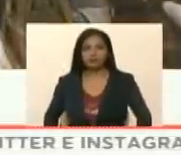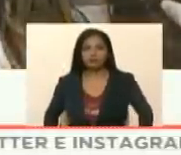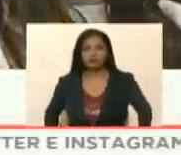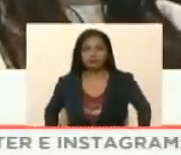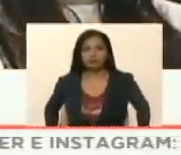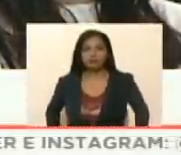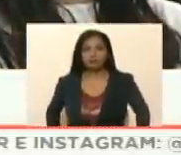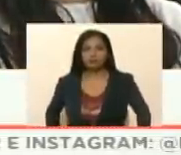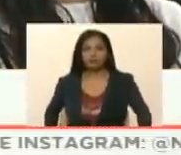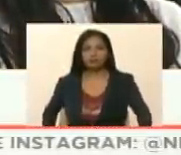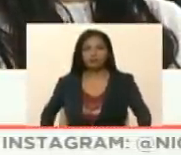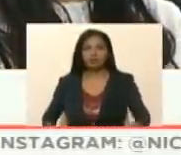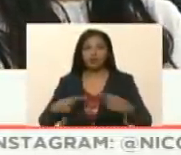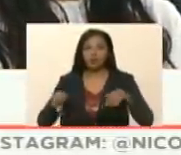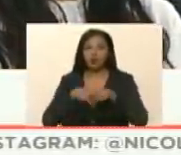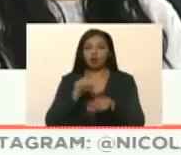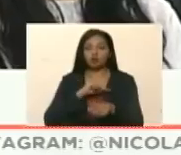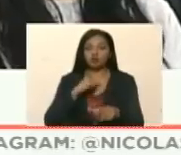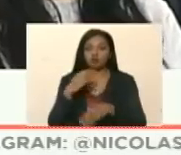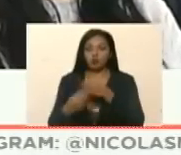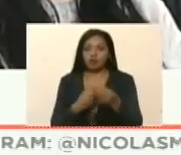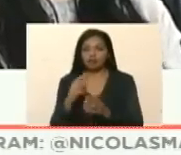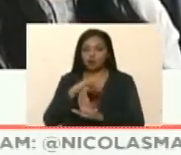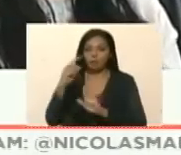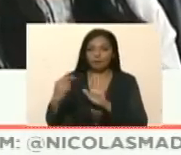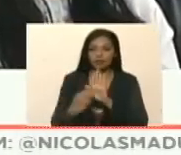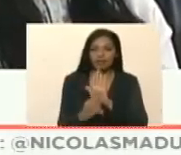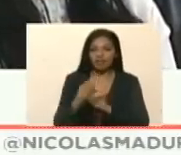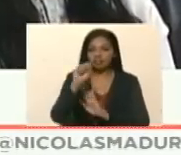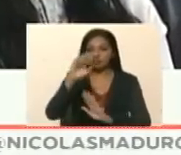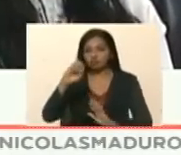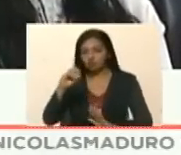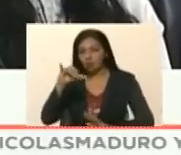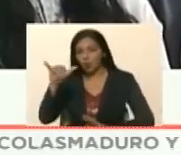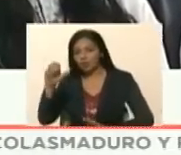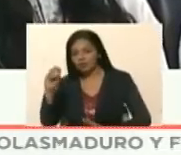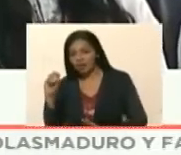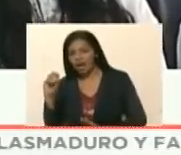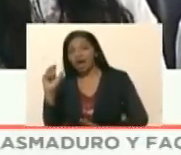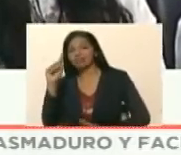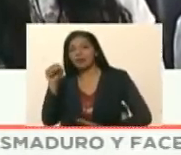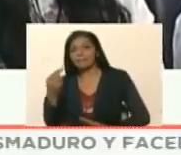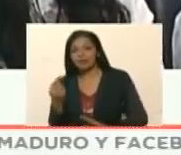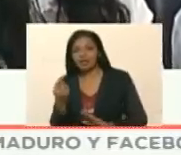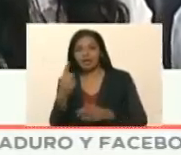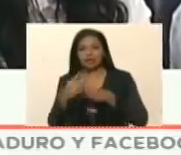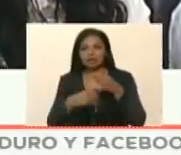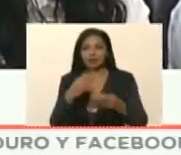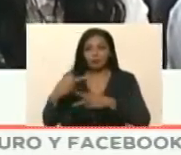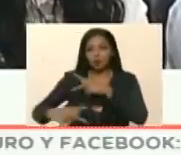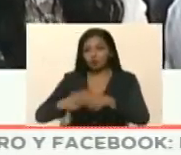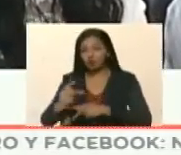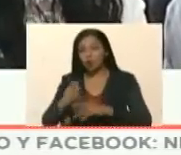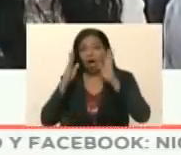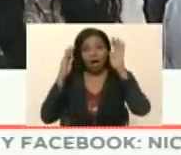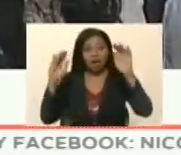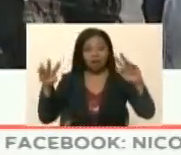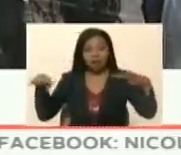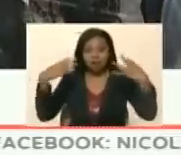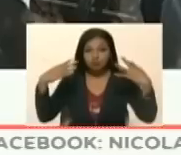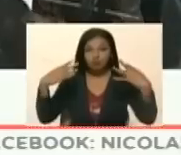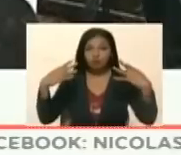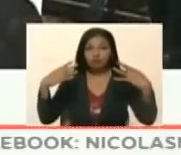completar 60.000 hectáreas de soya entre Anzoátegui, Monagas y Portuguesa. Atención productores,